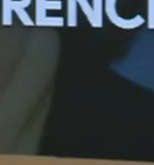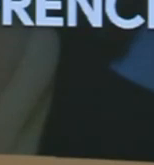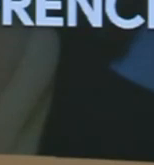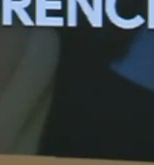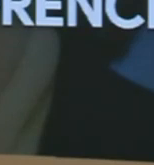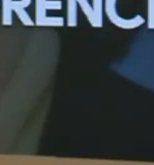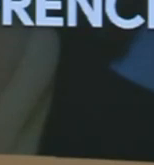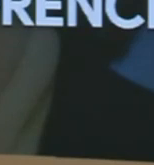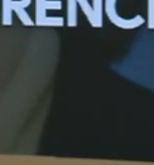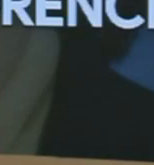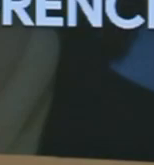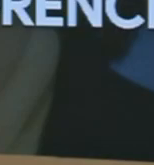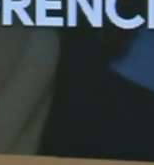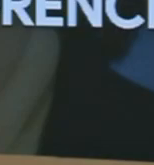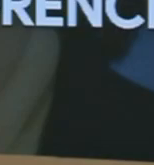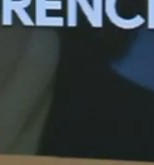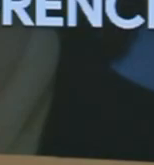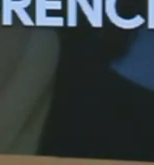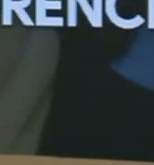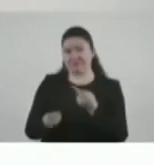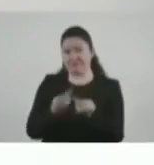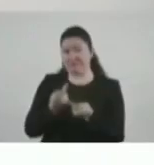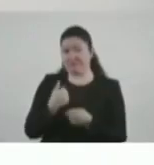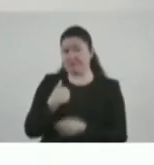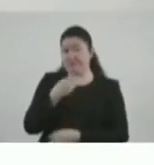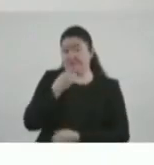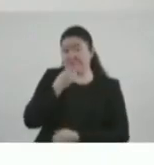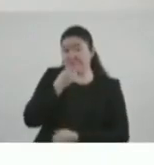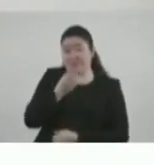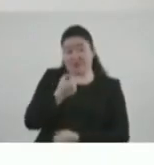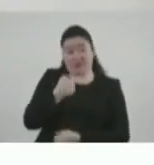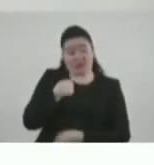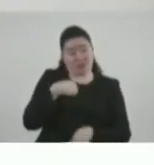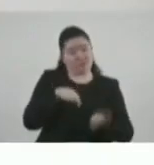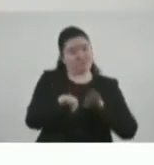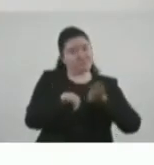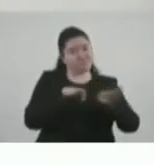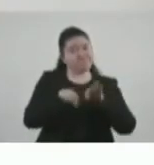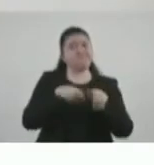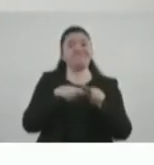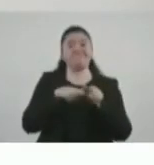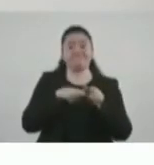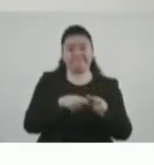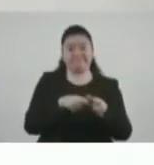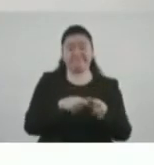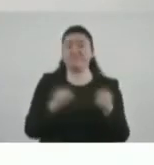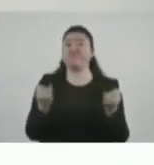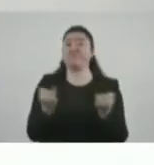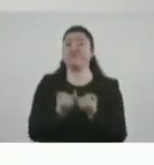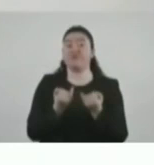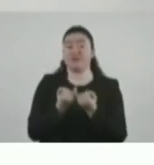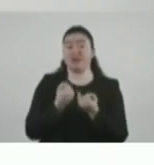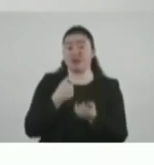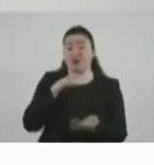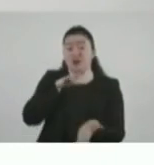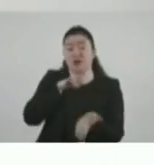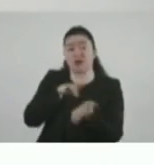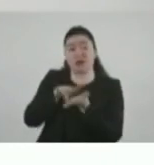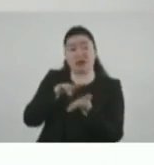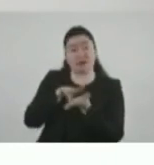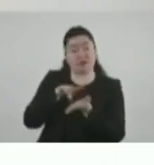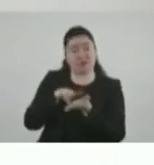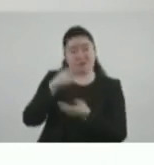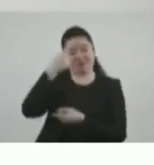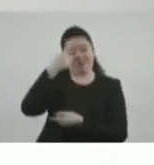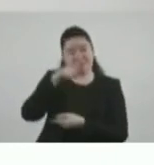algunas declaraciones polémicas. Que voy a seguir trabajando y voy a colaborar en todo lo que pueda para